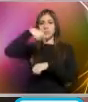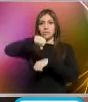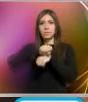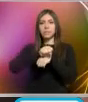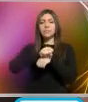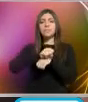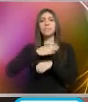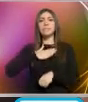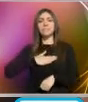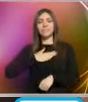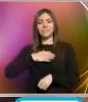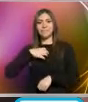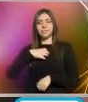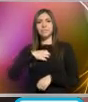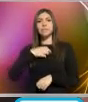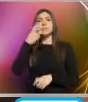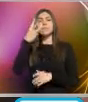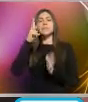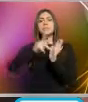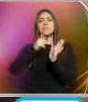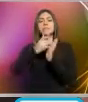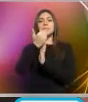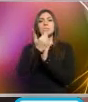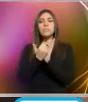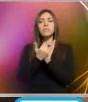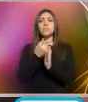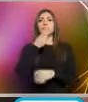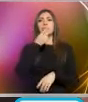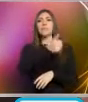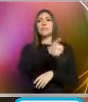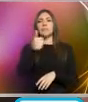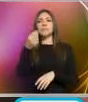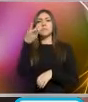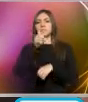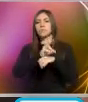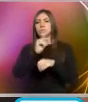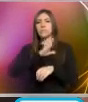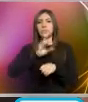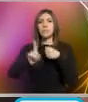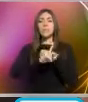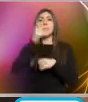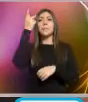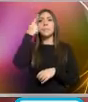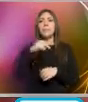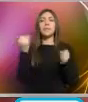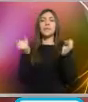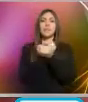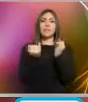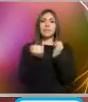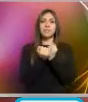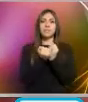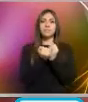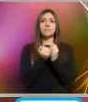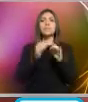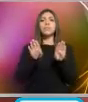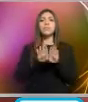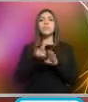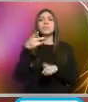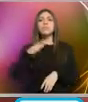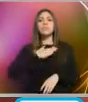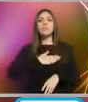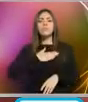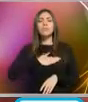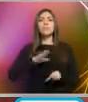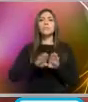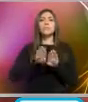cada 2 días, no hay problema, pero también se considera mucho la consistencia. Si es una